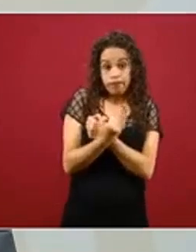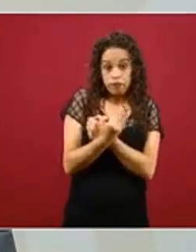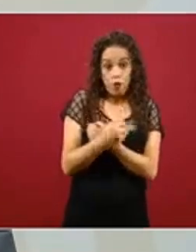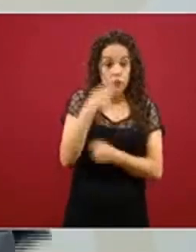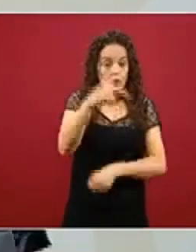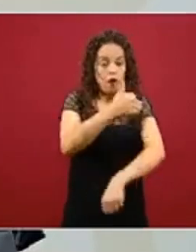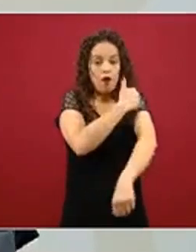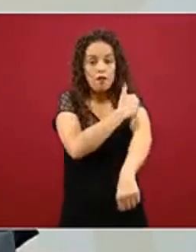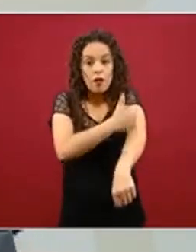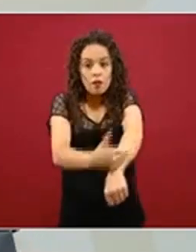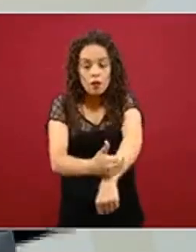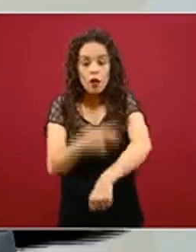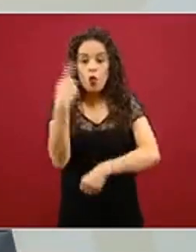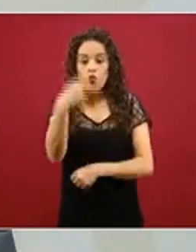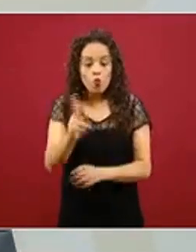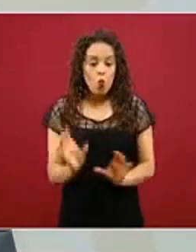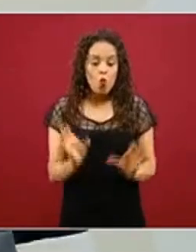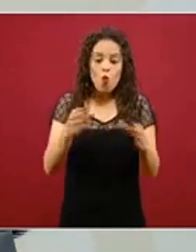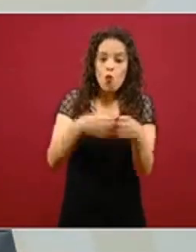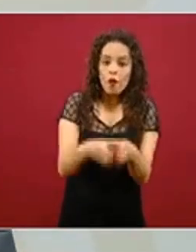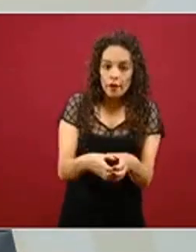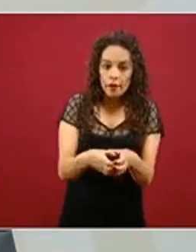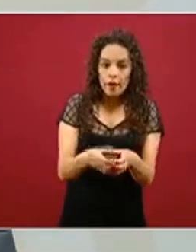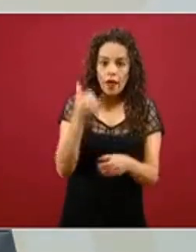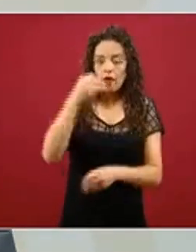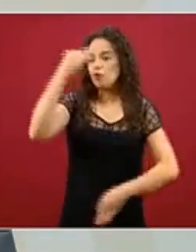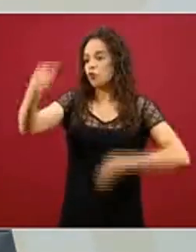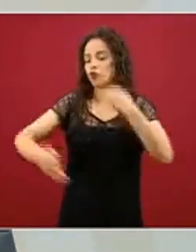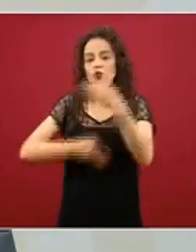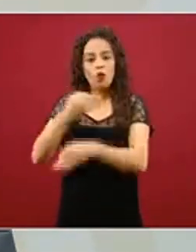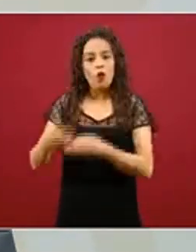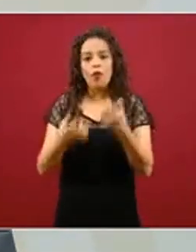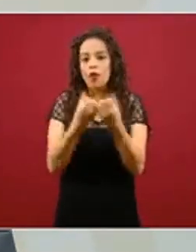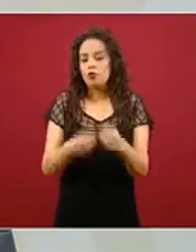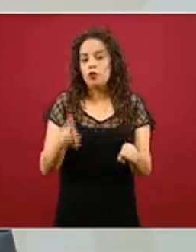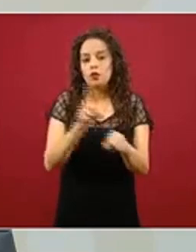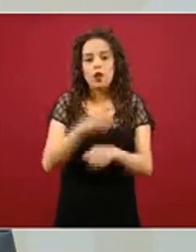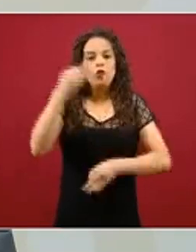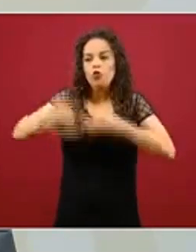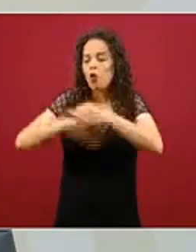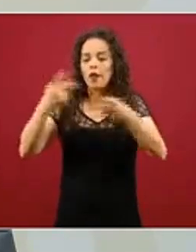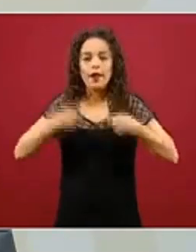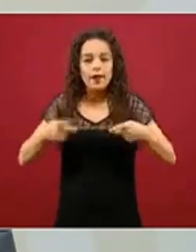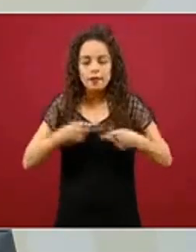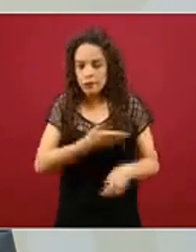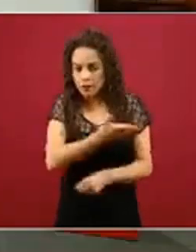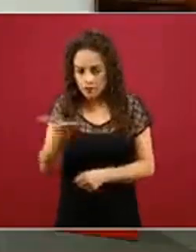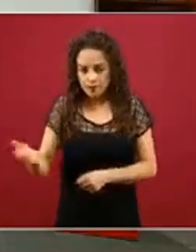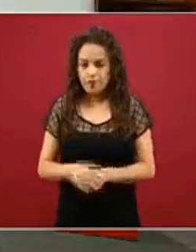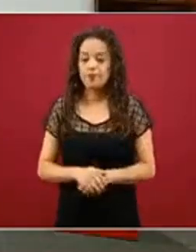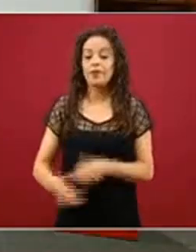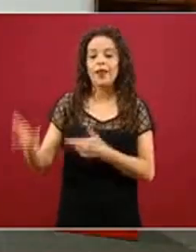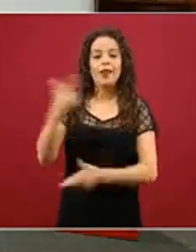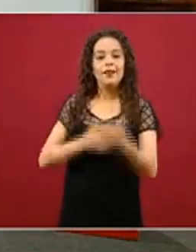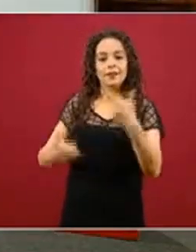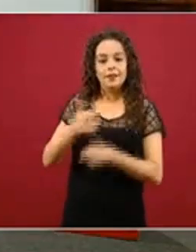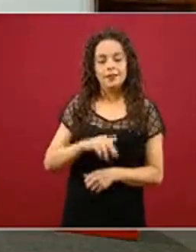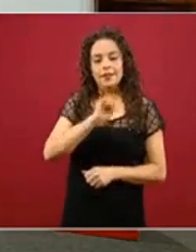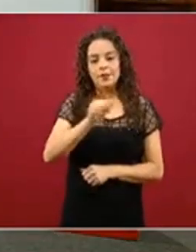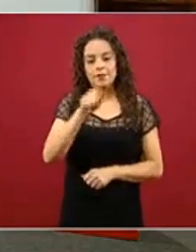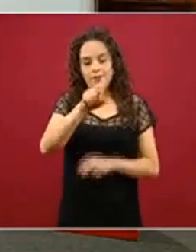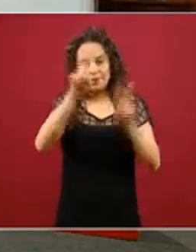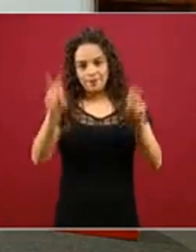su familia, a su comunidad y en general a toda la sociedad. Regresando a las vacunas, es otra de las noticias